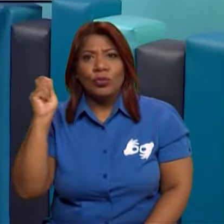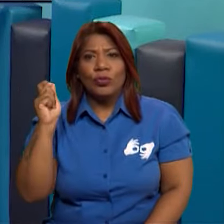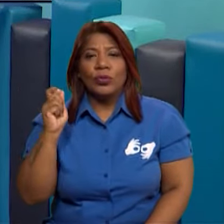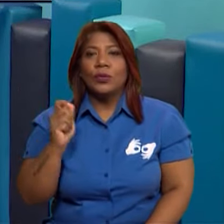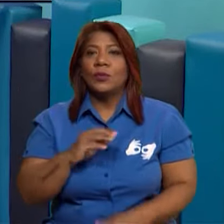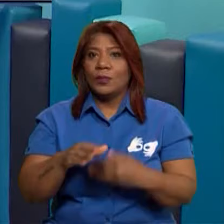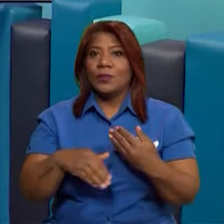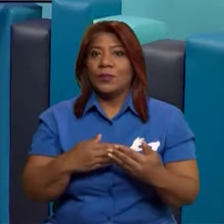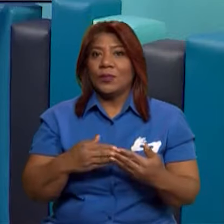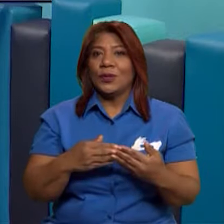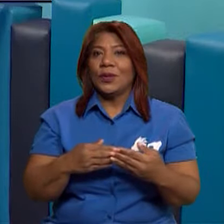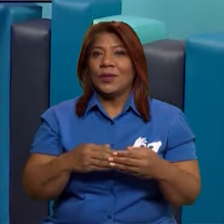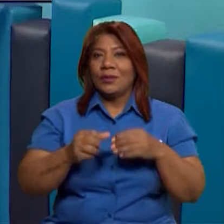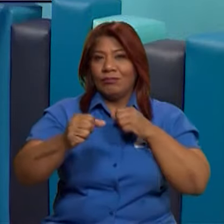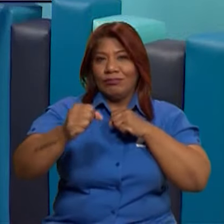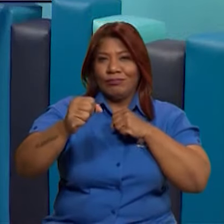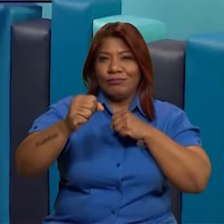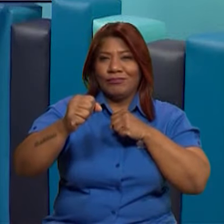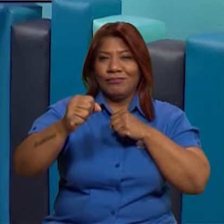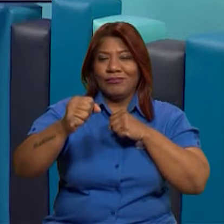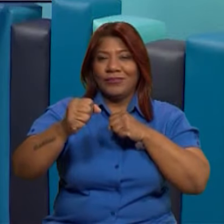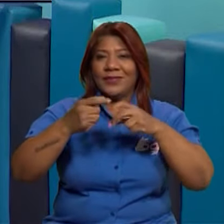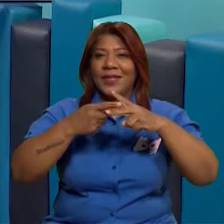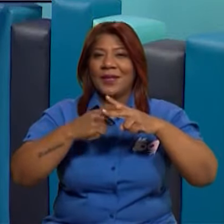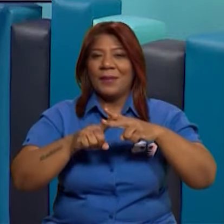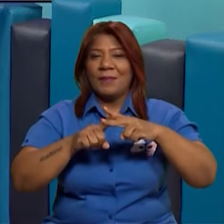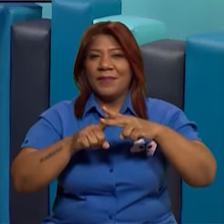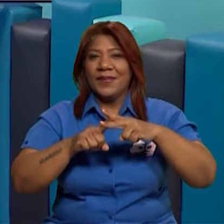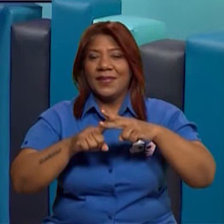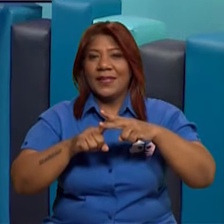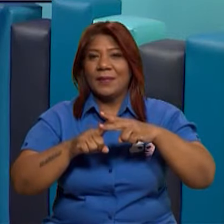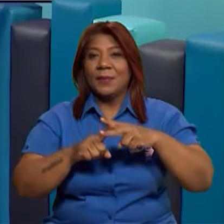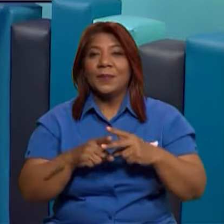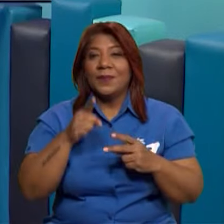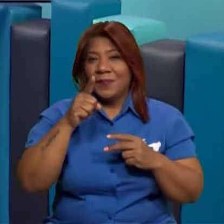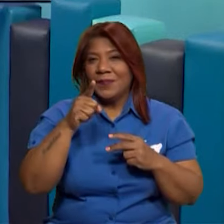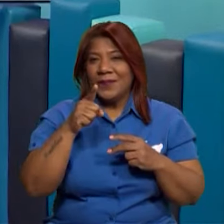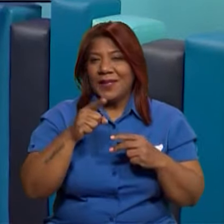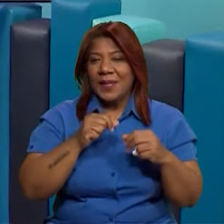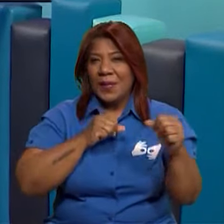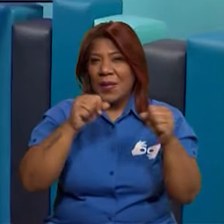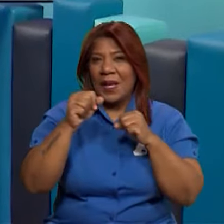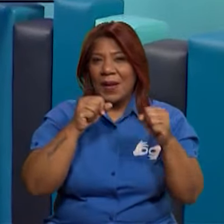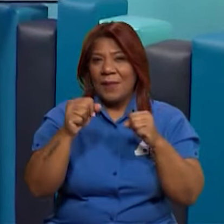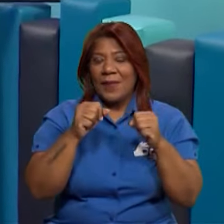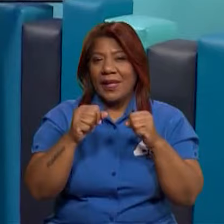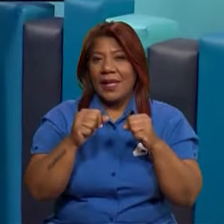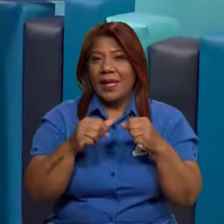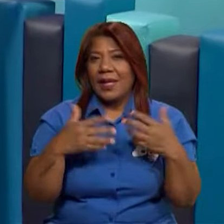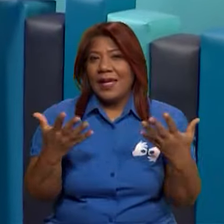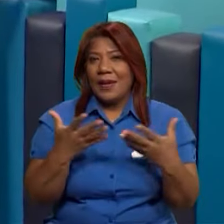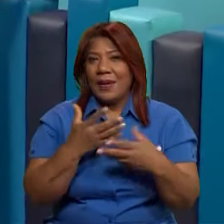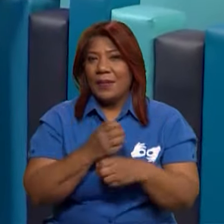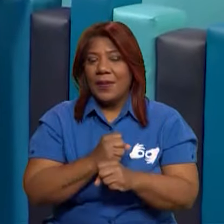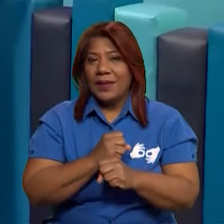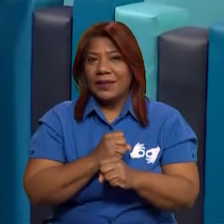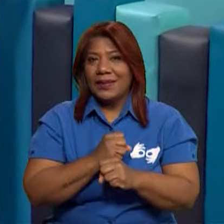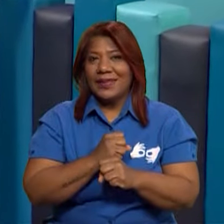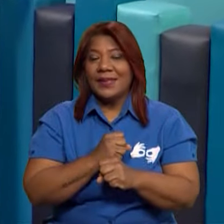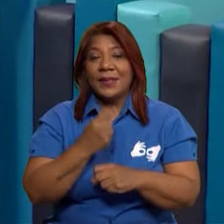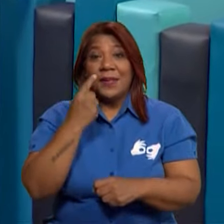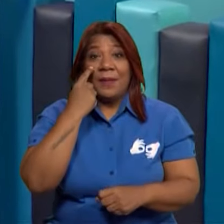posición, como si fuera de boxeo. Eso, así. Y vamos a enseñar. Maestro, ¿está enseñándonos a pelear? No, es una rutina que tú vas a hacer, ¿ok?